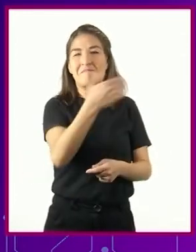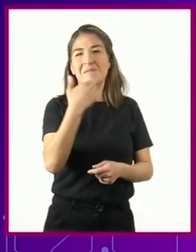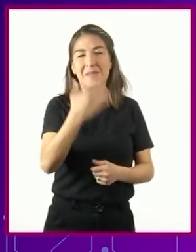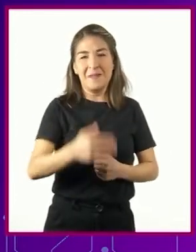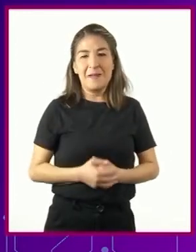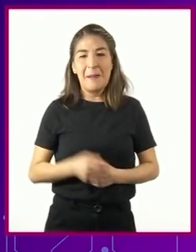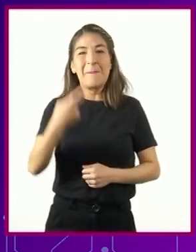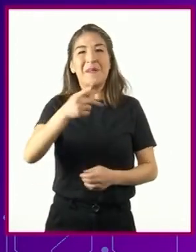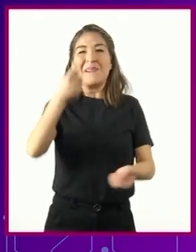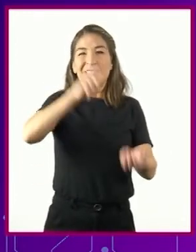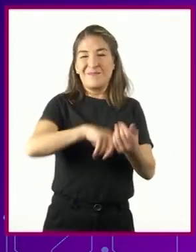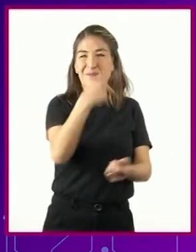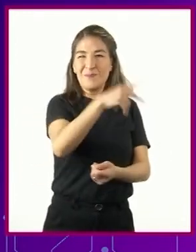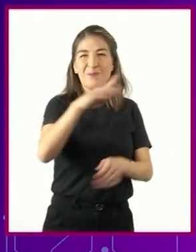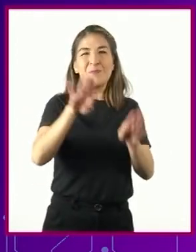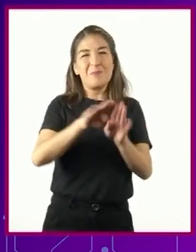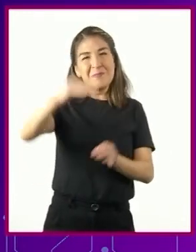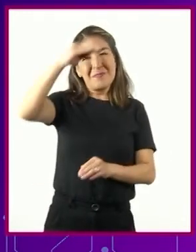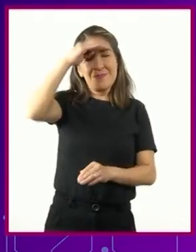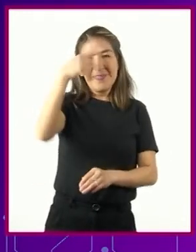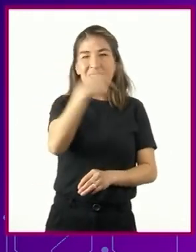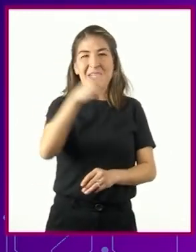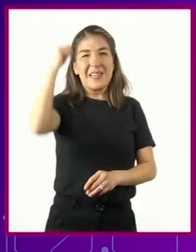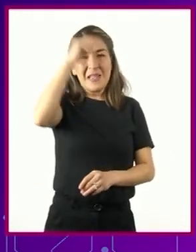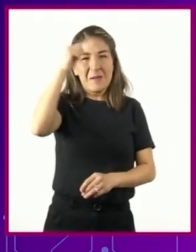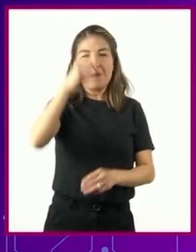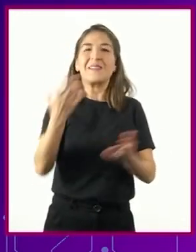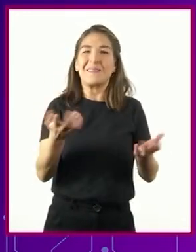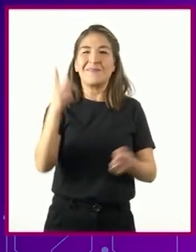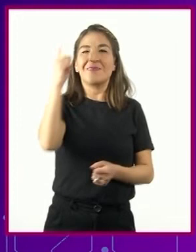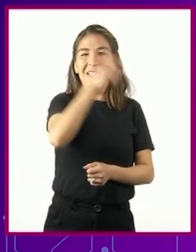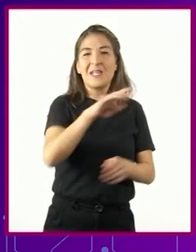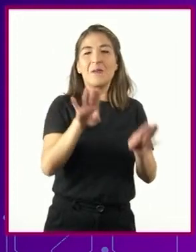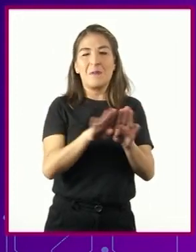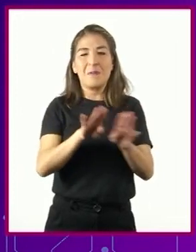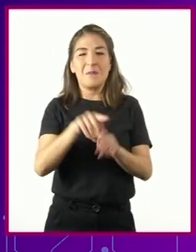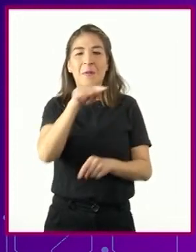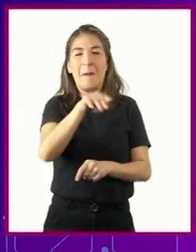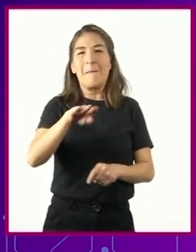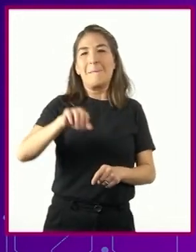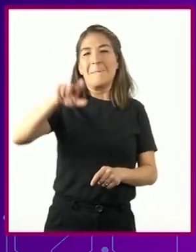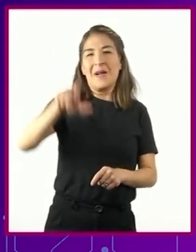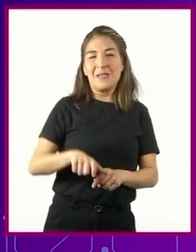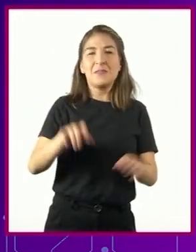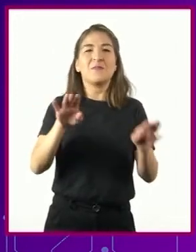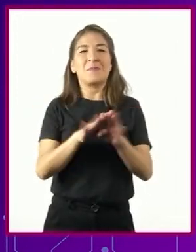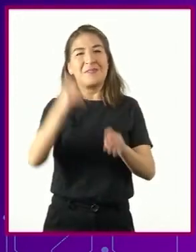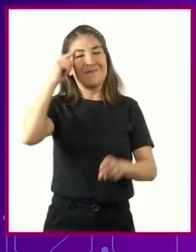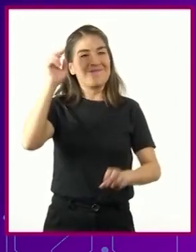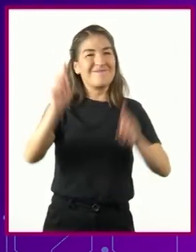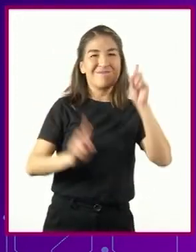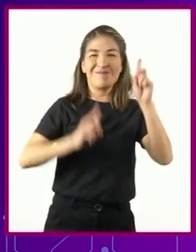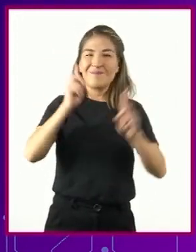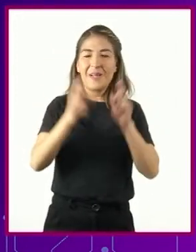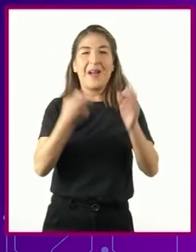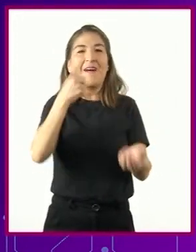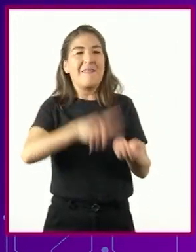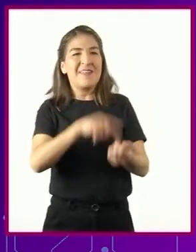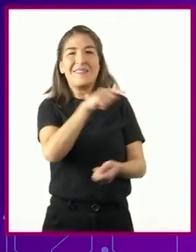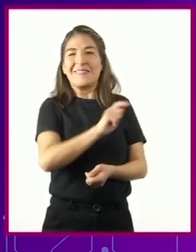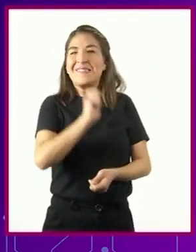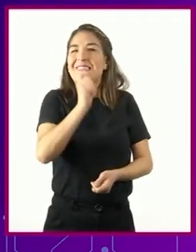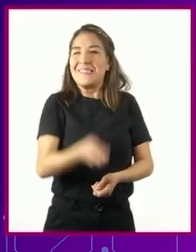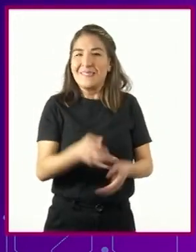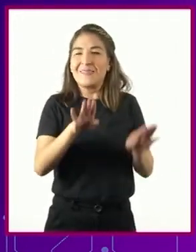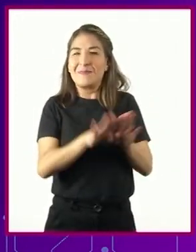sus concepciones teóricas pueden calificarse de enteramente marxistas con muchas dudas, pues hay en él algo